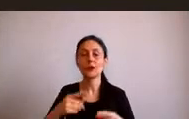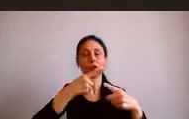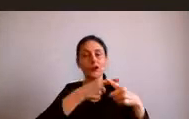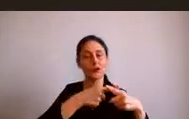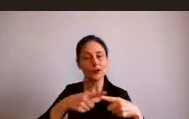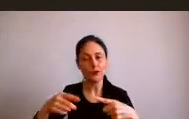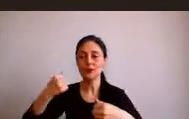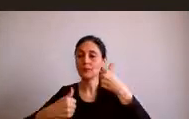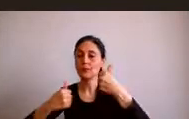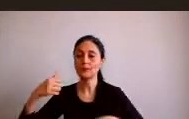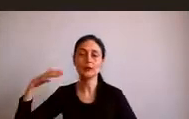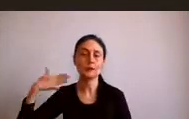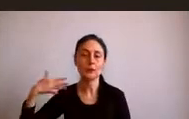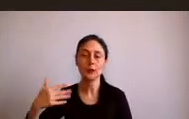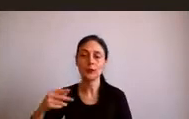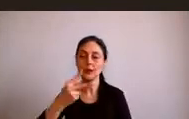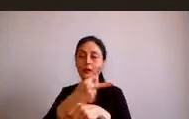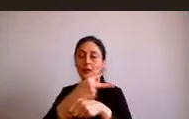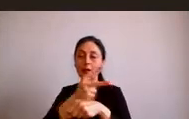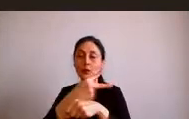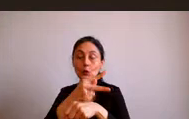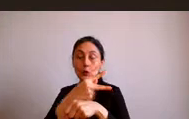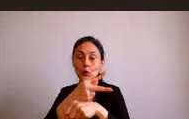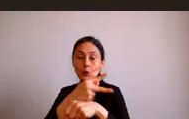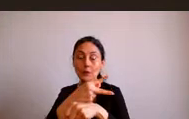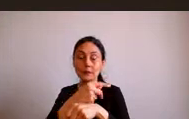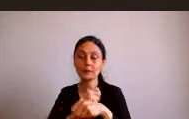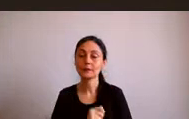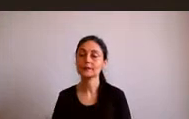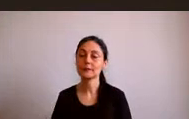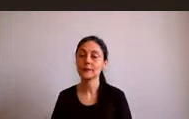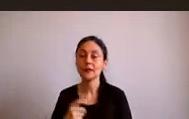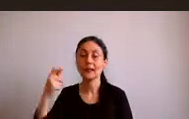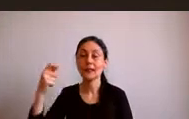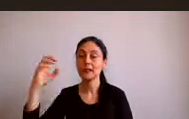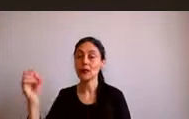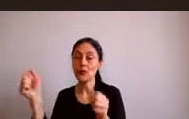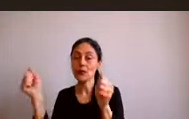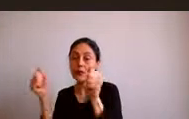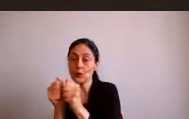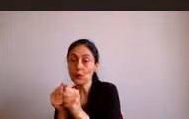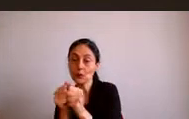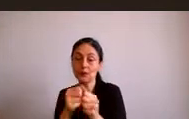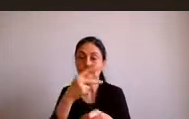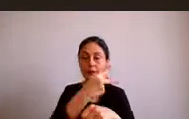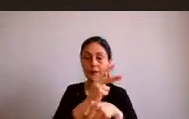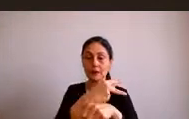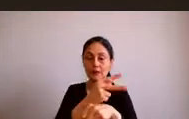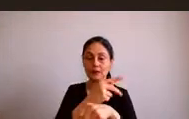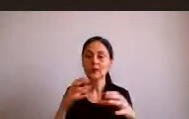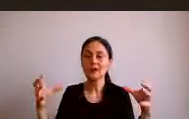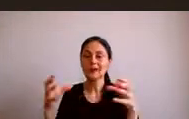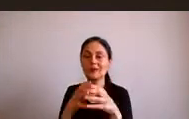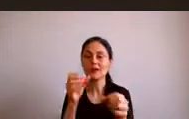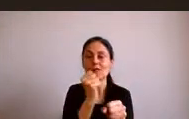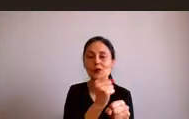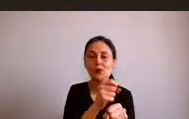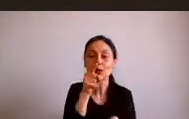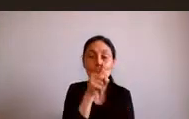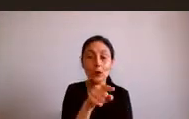equipo también, que son los kinesiólogos. Muchas veces trabajamos los terapeutas con los kinesiólogos, buscamos hacer sesiones en conjunto, cosas que,